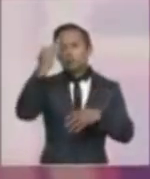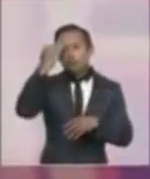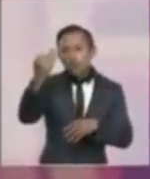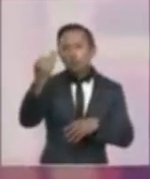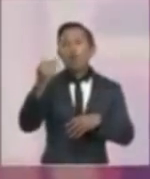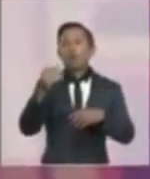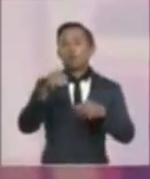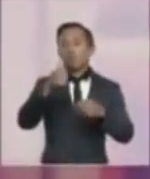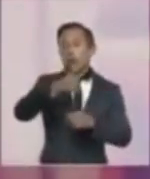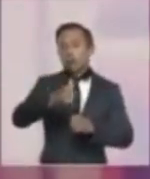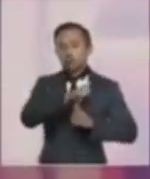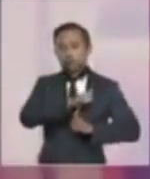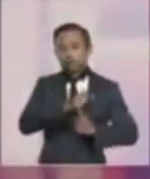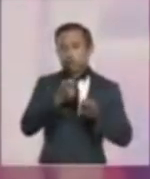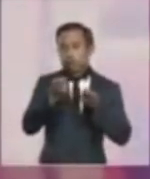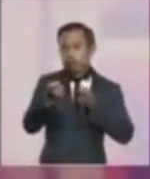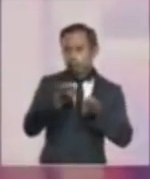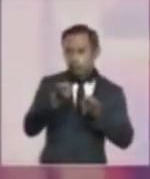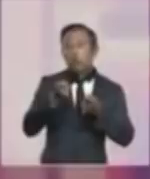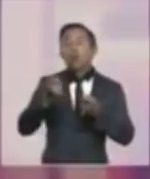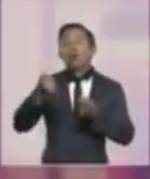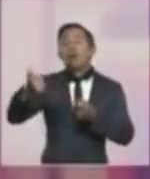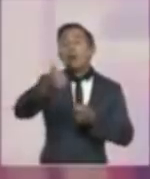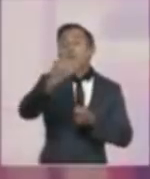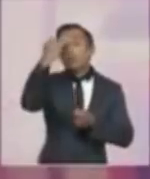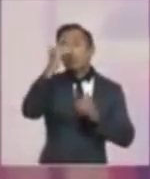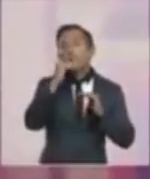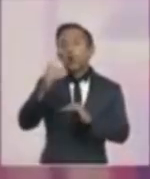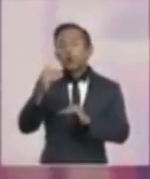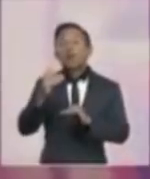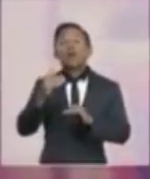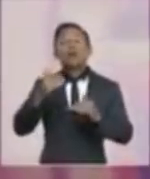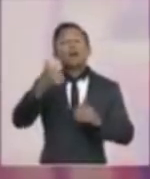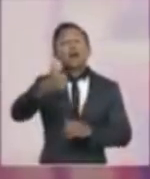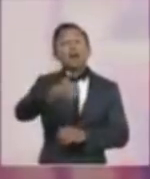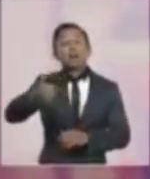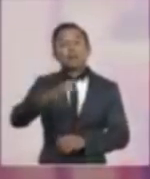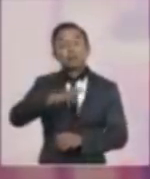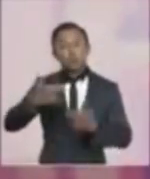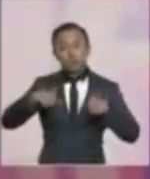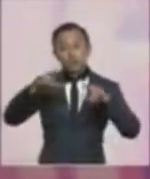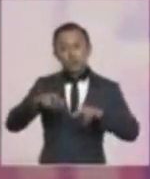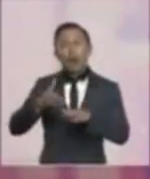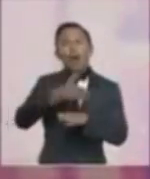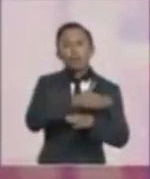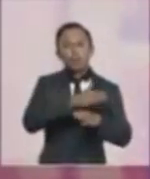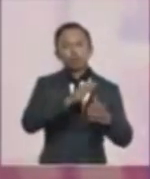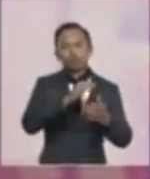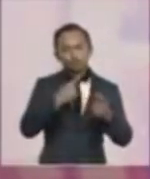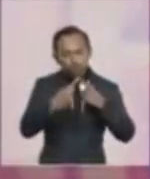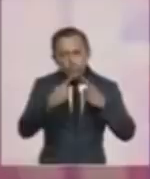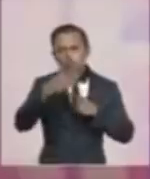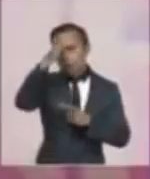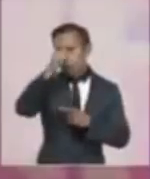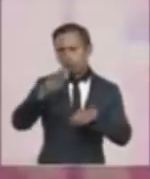rol de los moderadores fue aprobado por representantes de todos los candidatos. El Instituto Nacional Electoral agradece